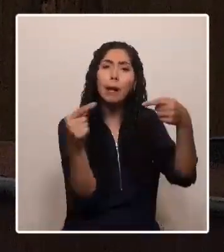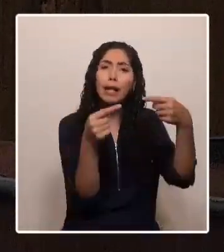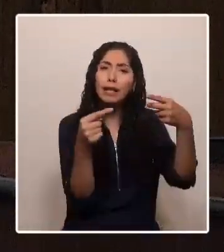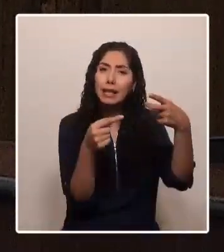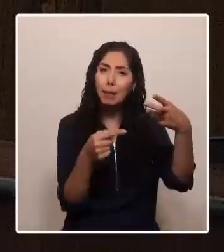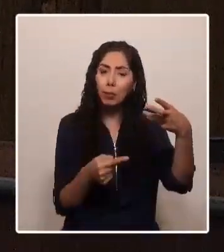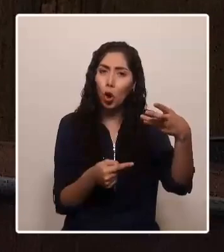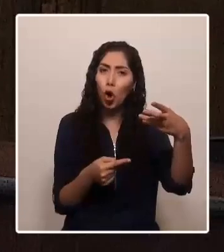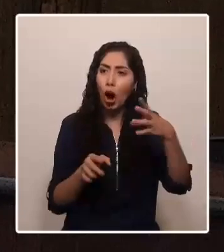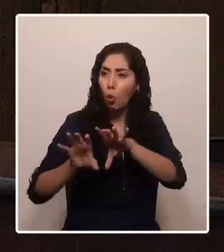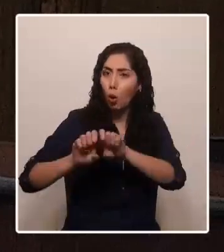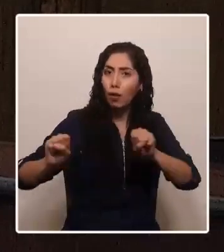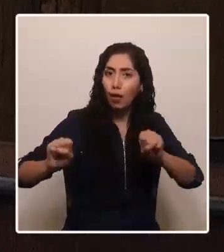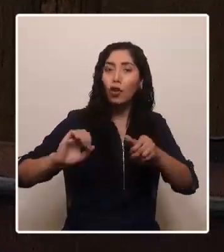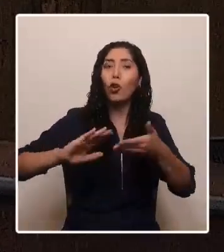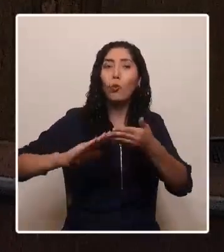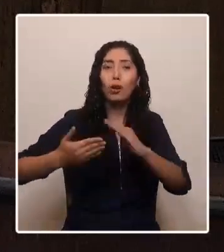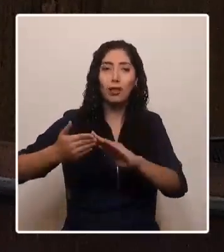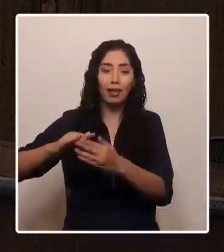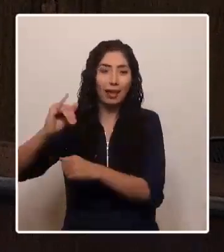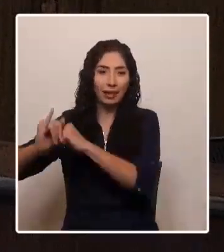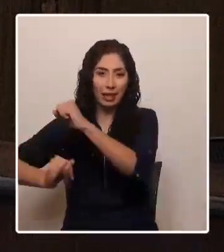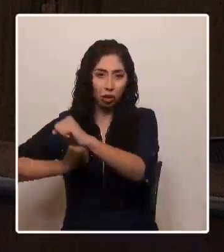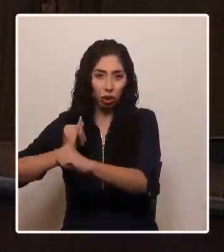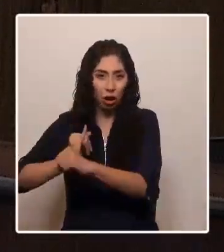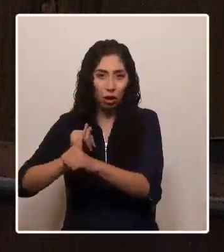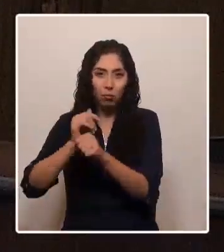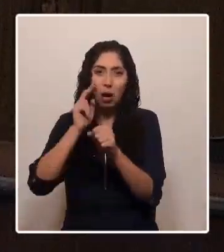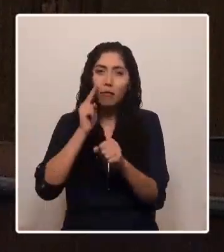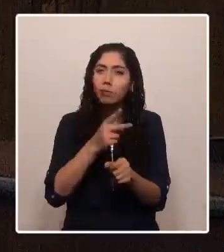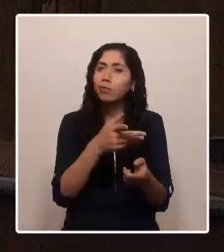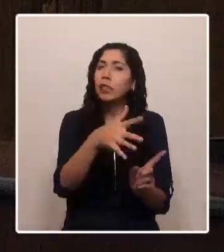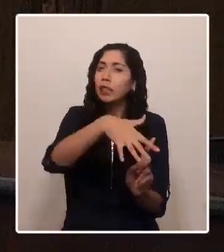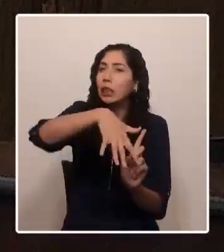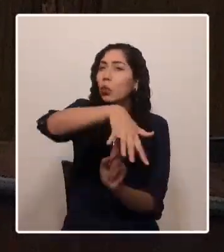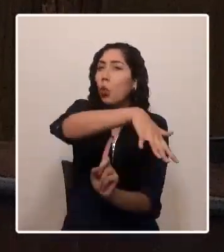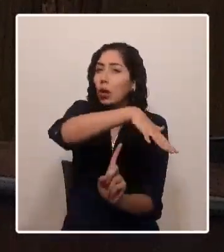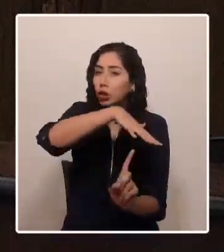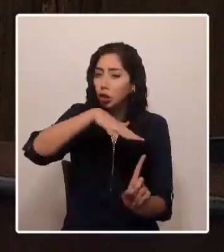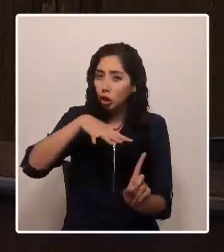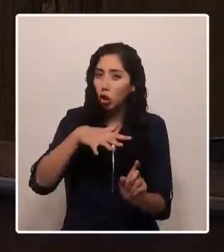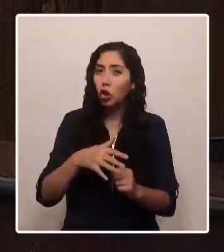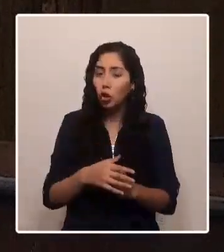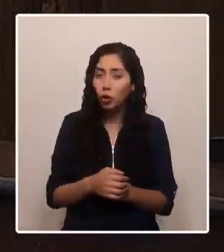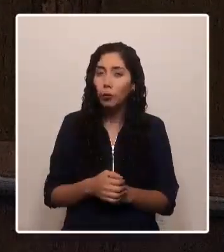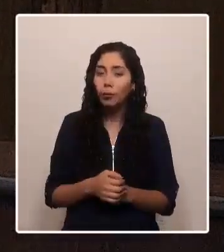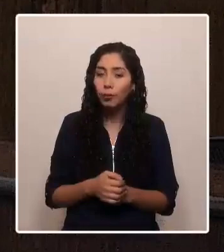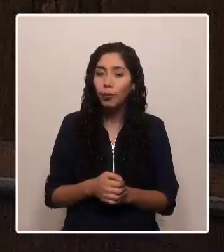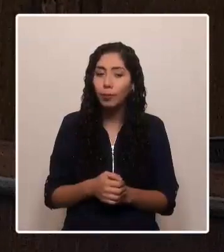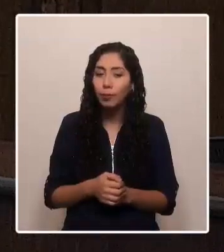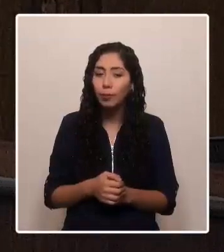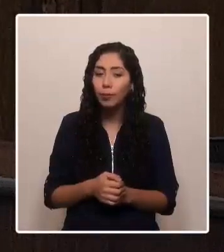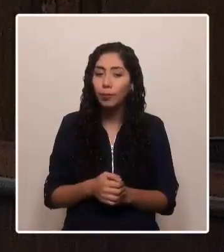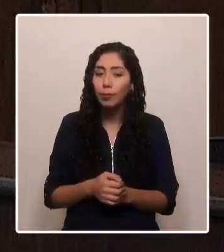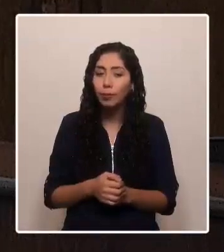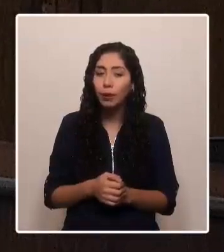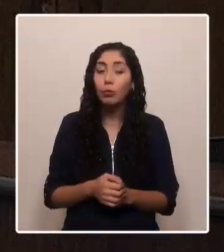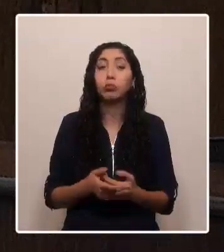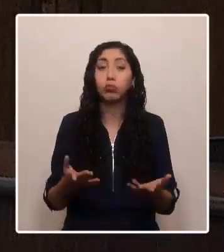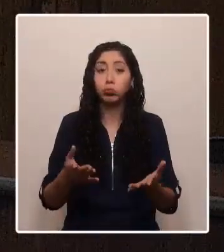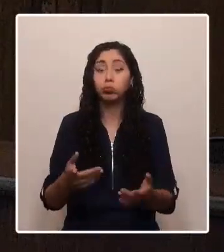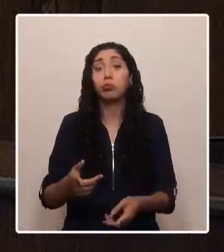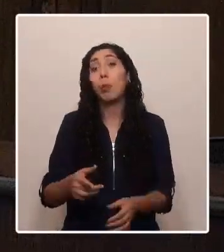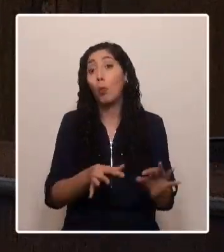comunidad internacional para abordar las situaciones de intervención sobre la vida a raíz del progreso de las